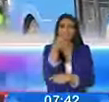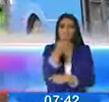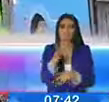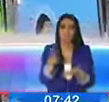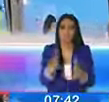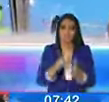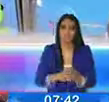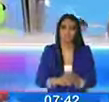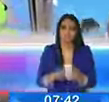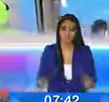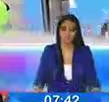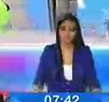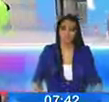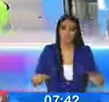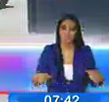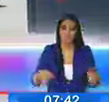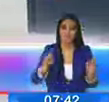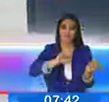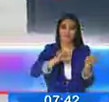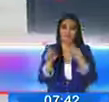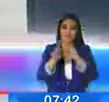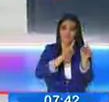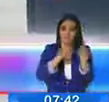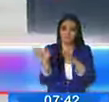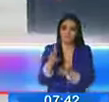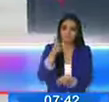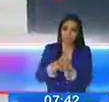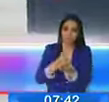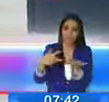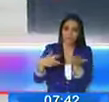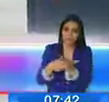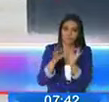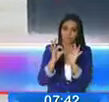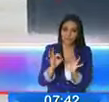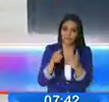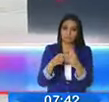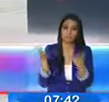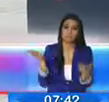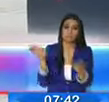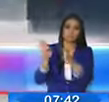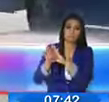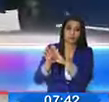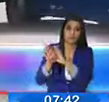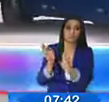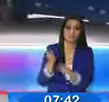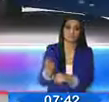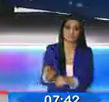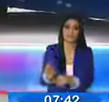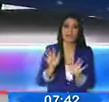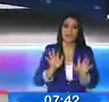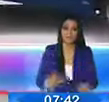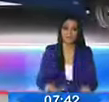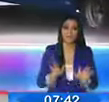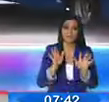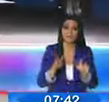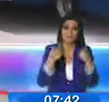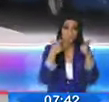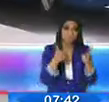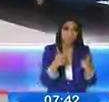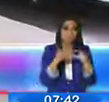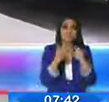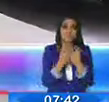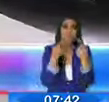llantas y parabrisas detenerse en las paradas establecidas conducir con las puertas cerradas son otros elementos que tomen en cuenta las